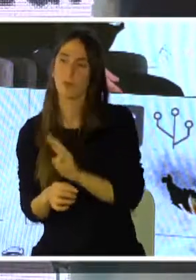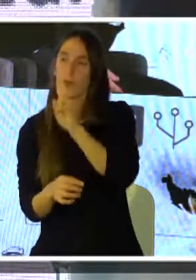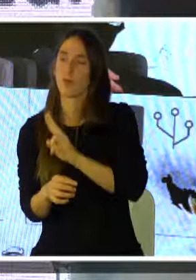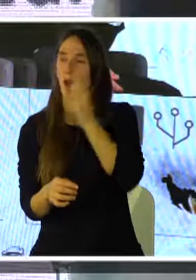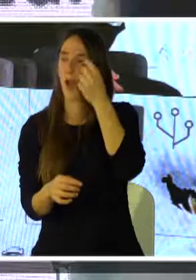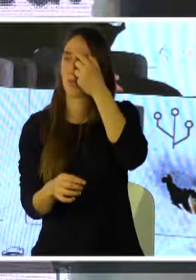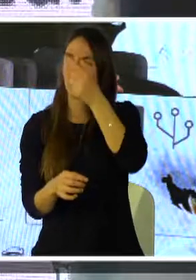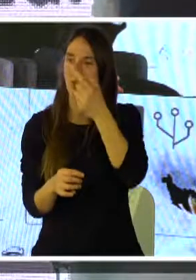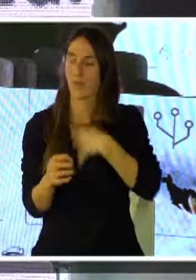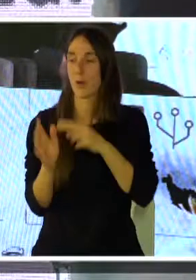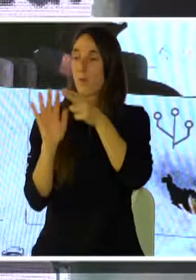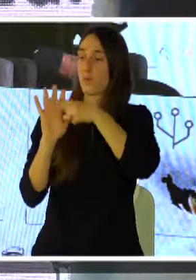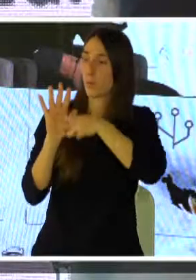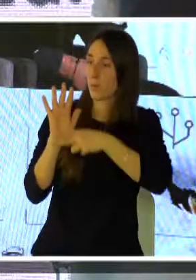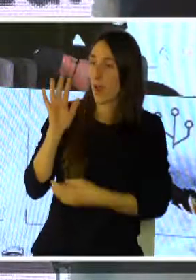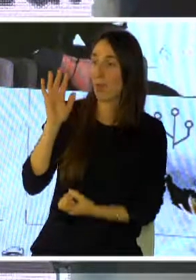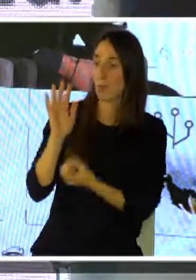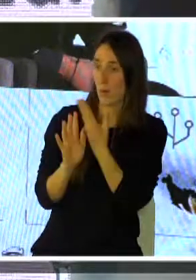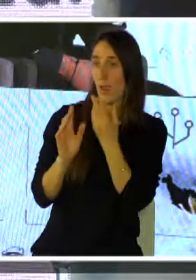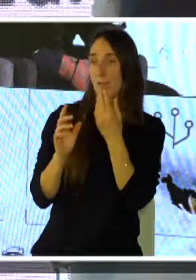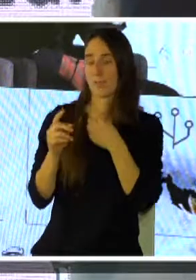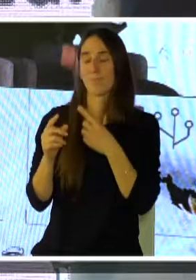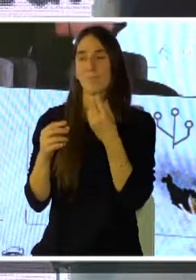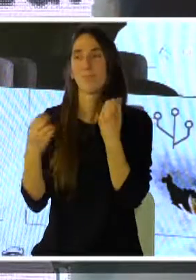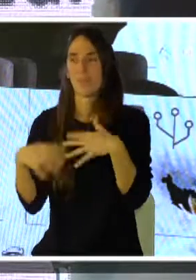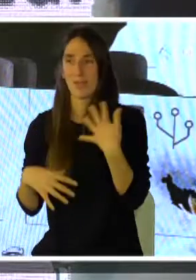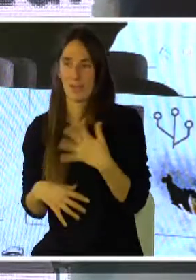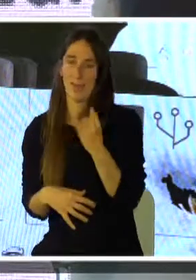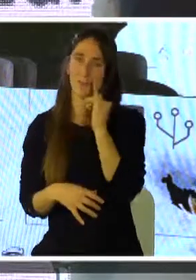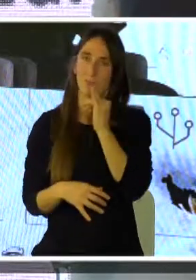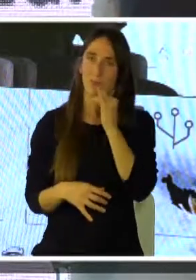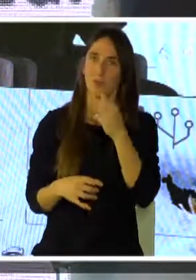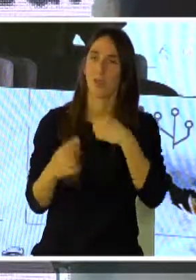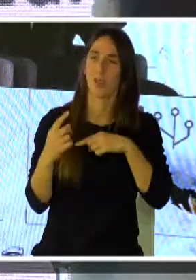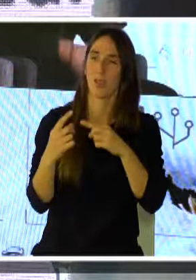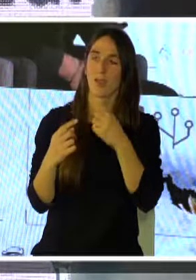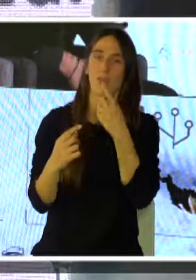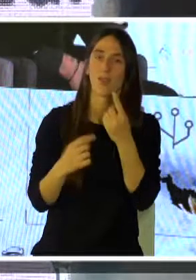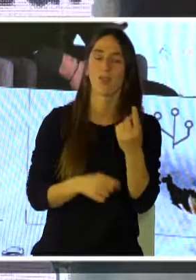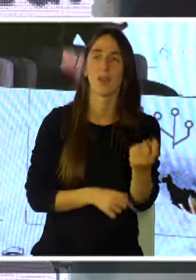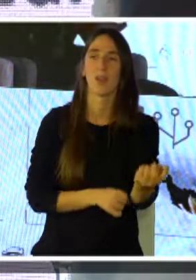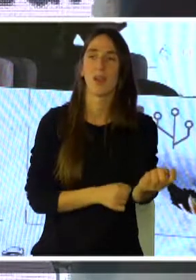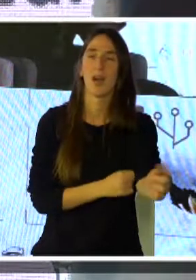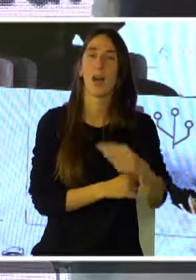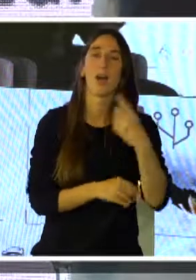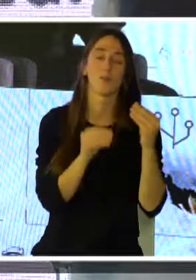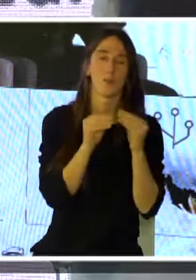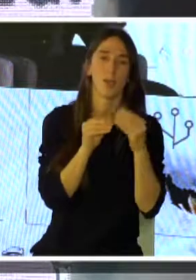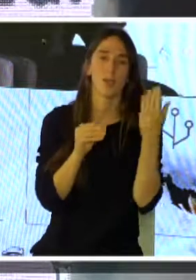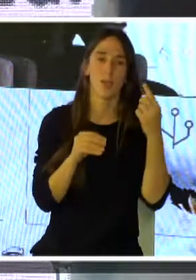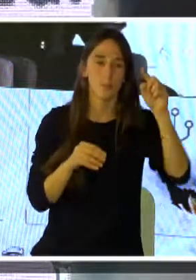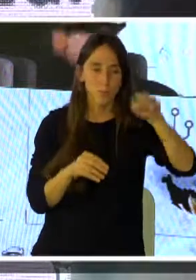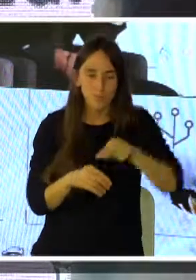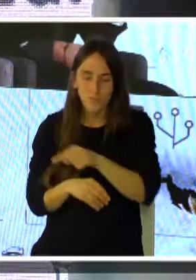nivel de normativa, aunque es verdad que es mucho más costoso por aquello que traía Berberis en la